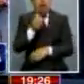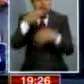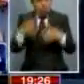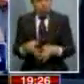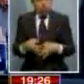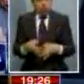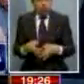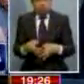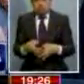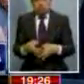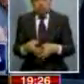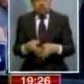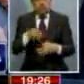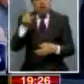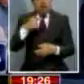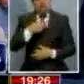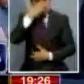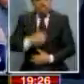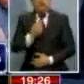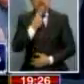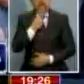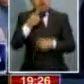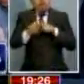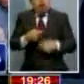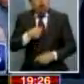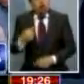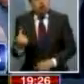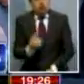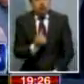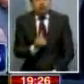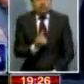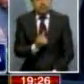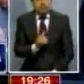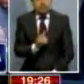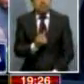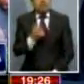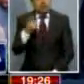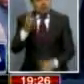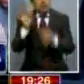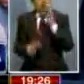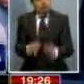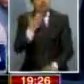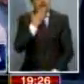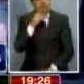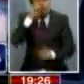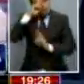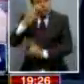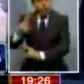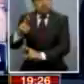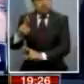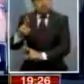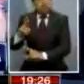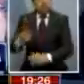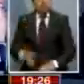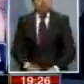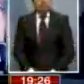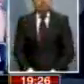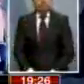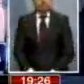tengan que estar exponiendo sus vidas por nosotros? Hagámosle justicia en todo.